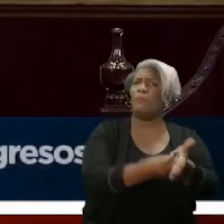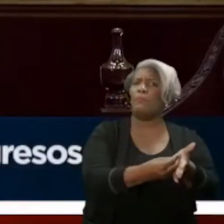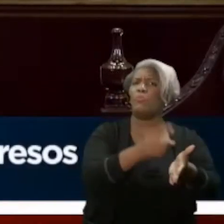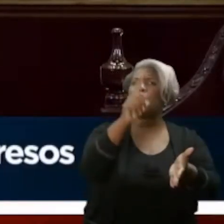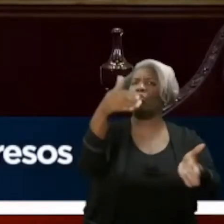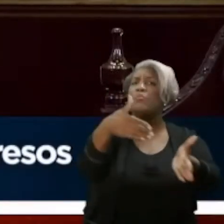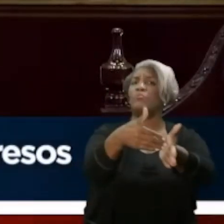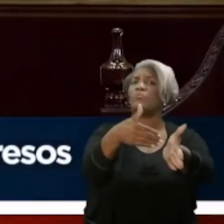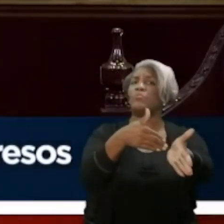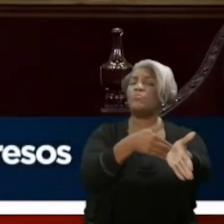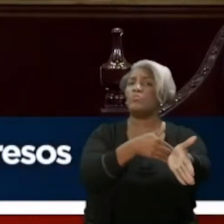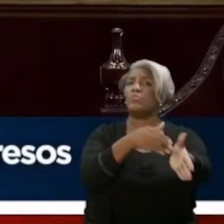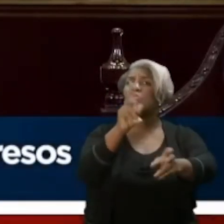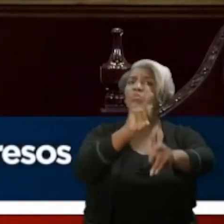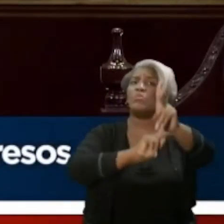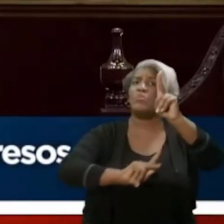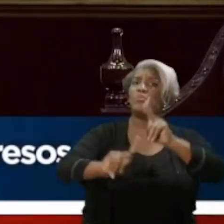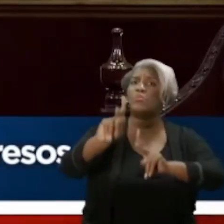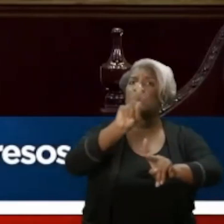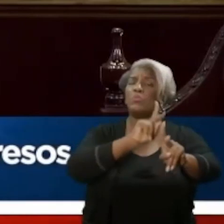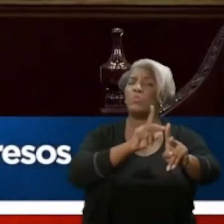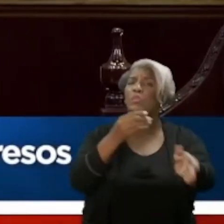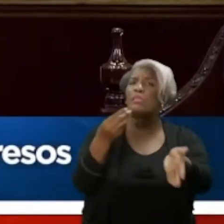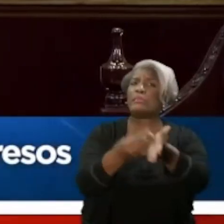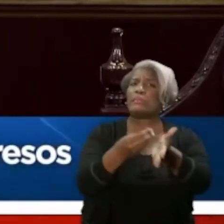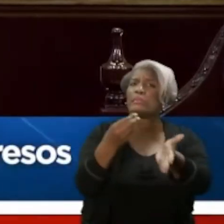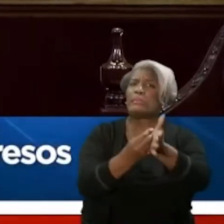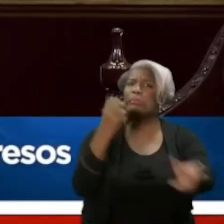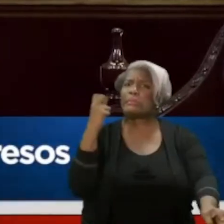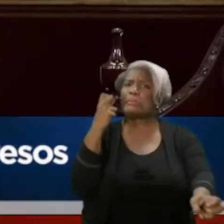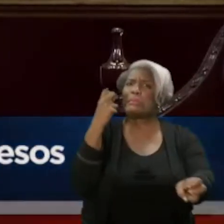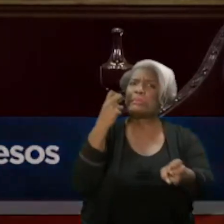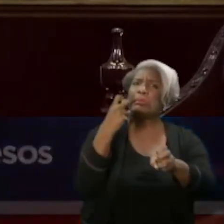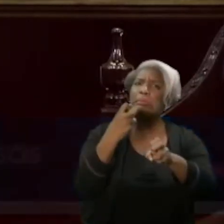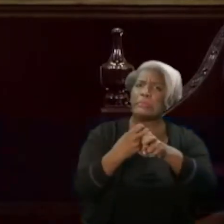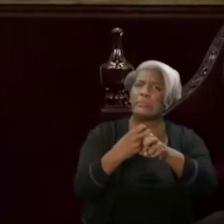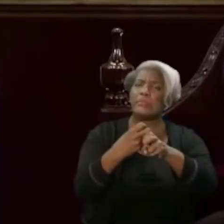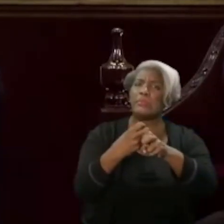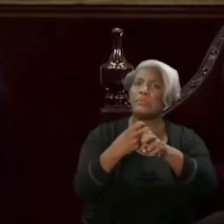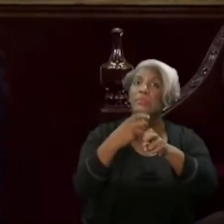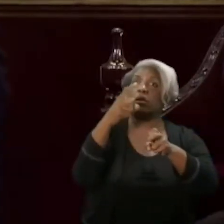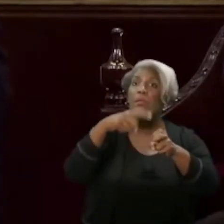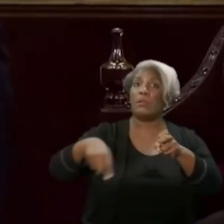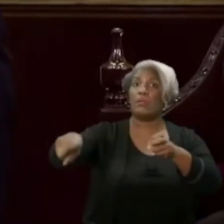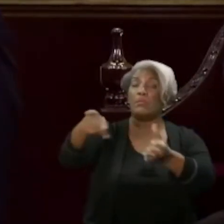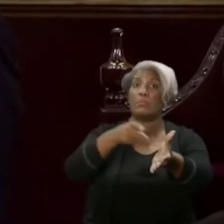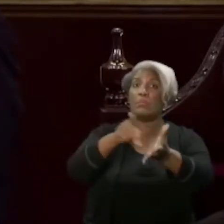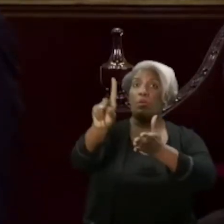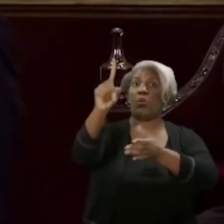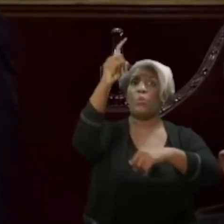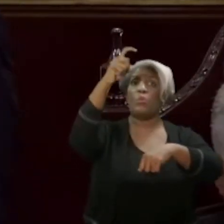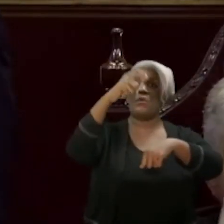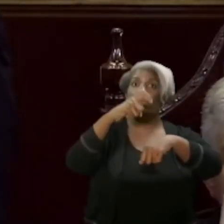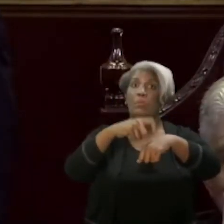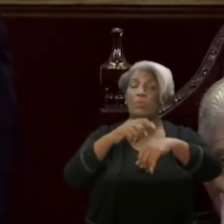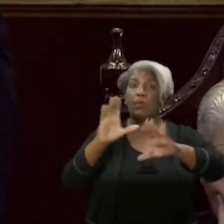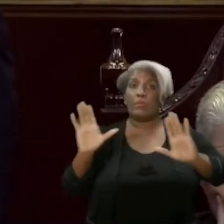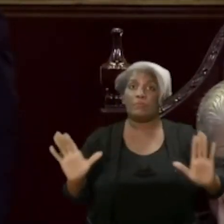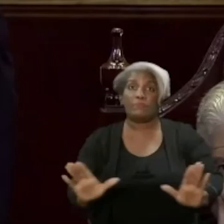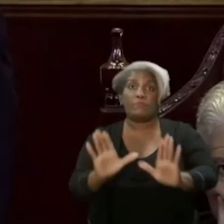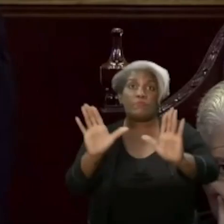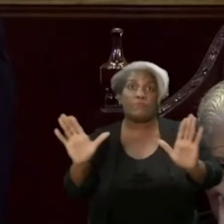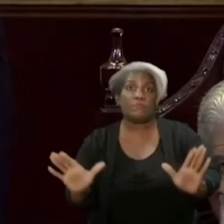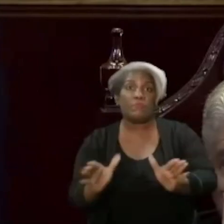bajos ingresos, no beneficiarios de las transferencias de Supérate, recibieron un pago único para amortiguar la inflación